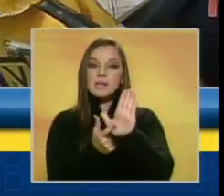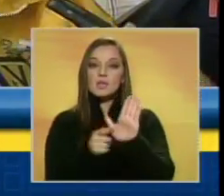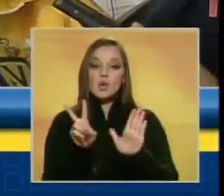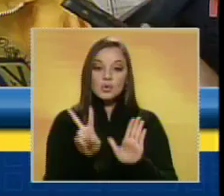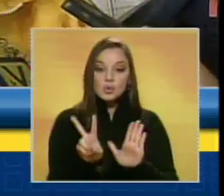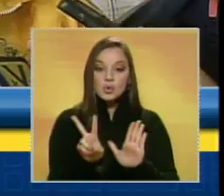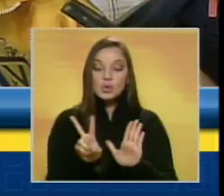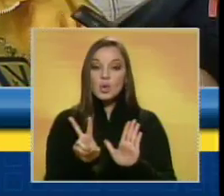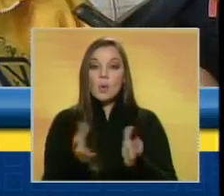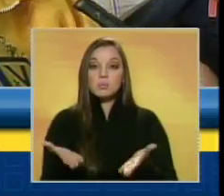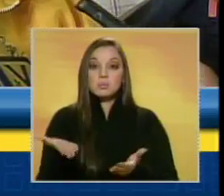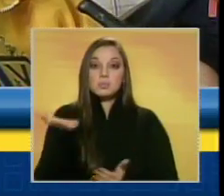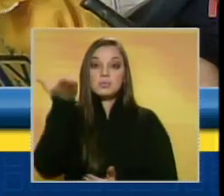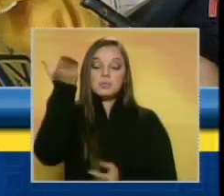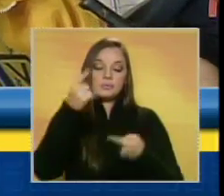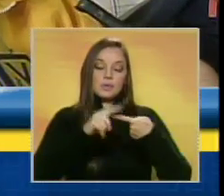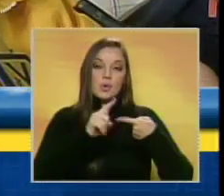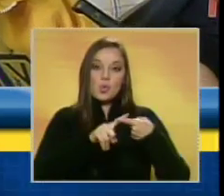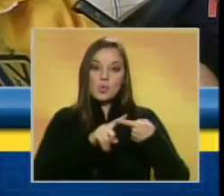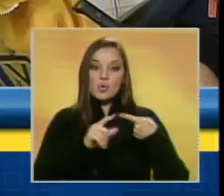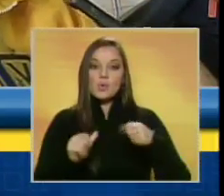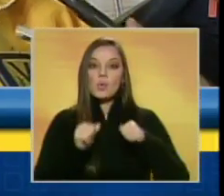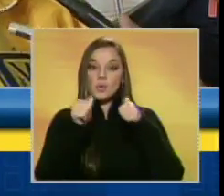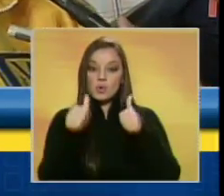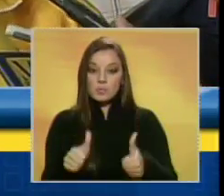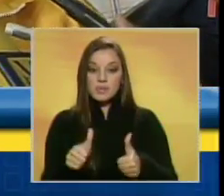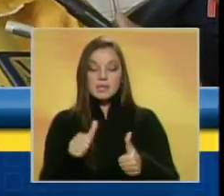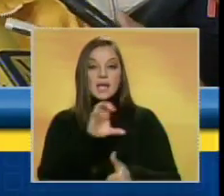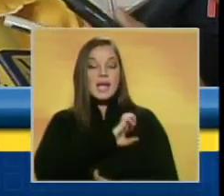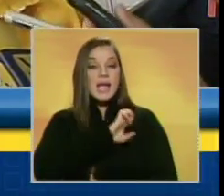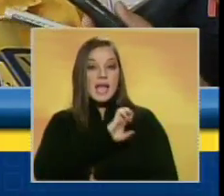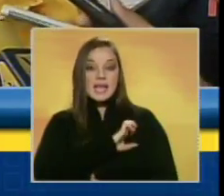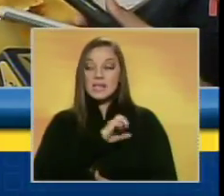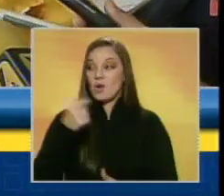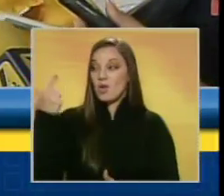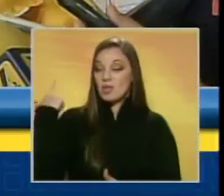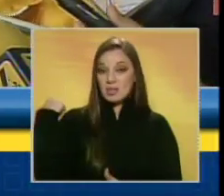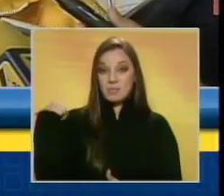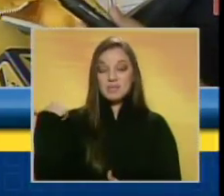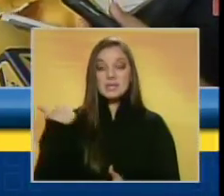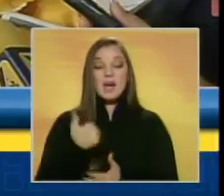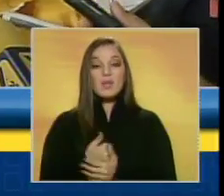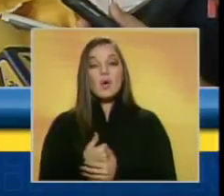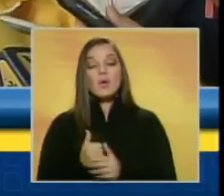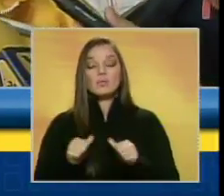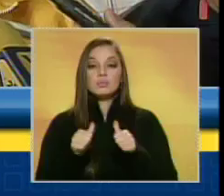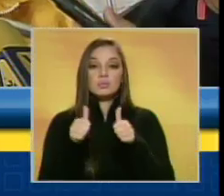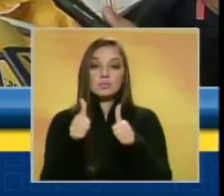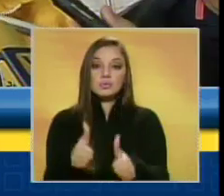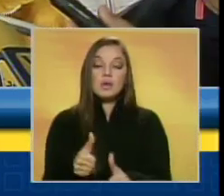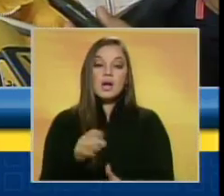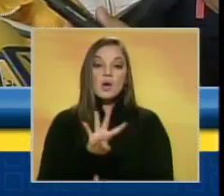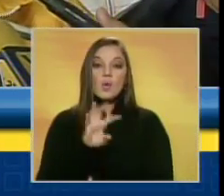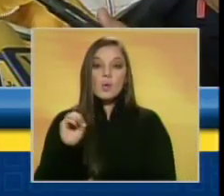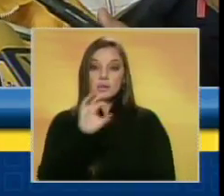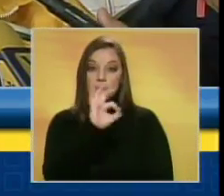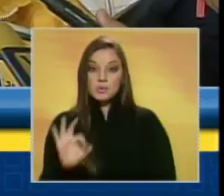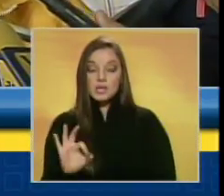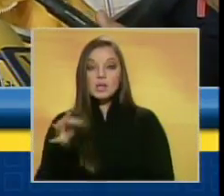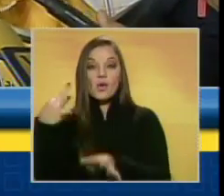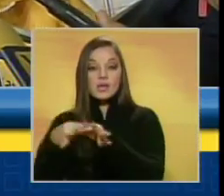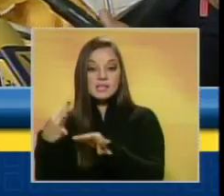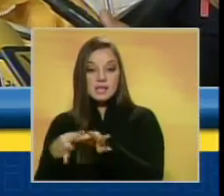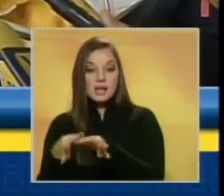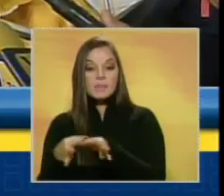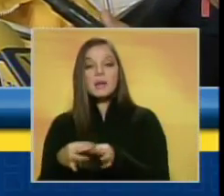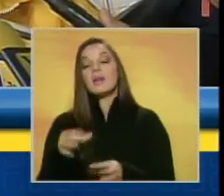salariales. Uno que planteamos sea inicialmente a partir de enero retroactivo de 50%, otro de un 40% a partir del mes de septiembre